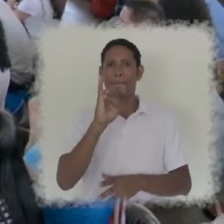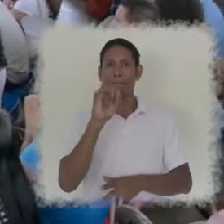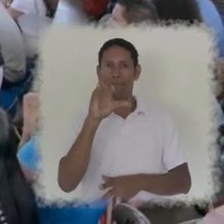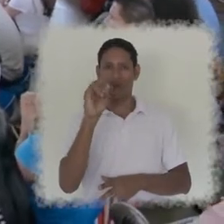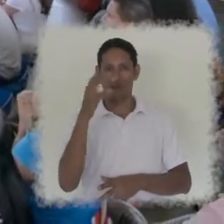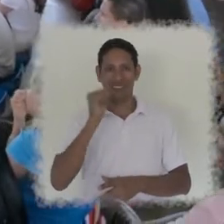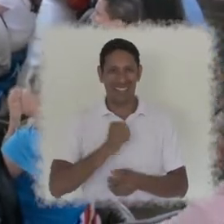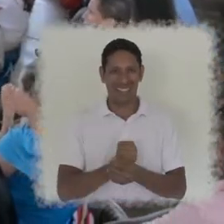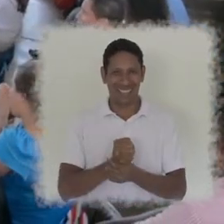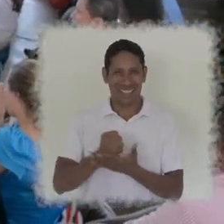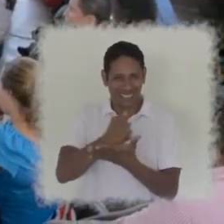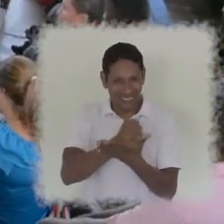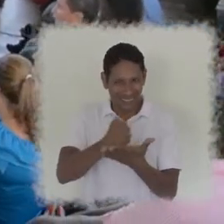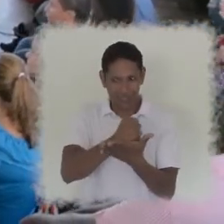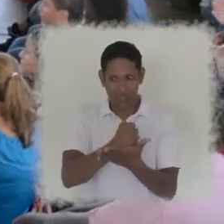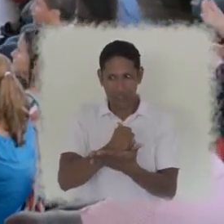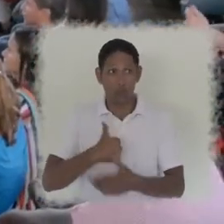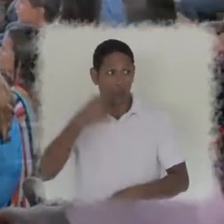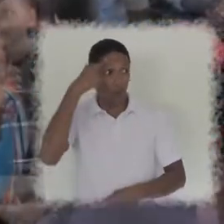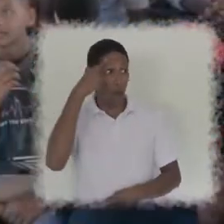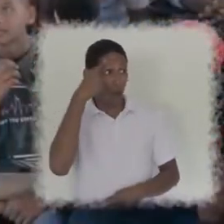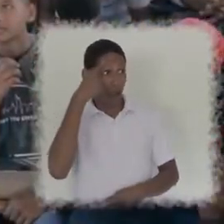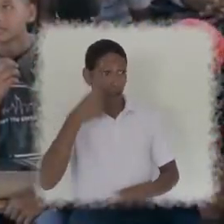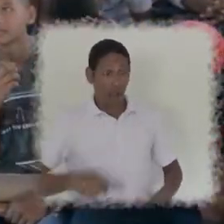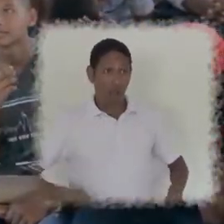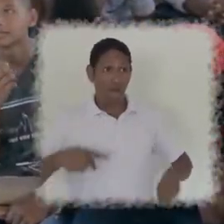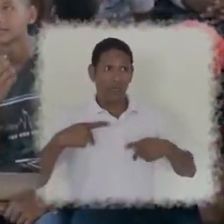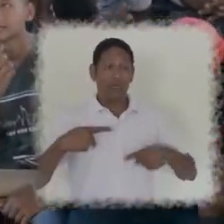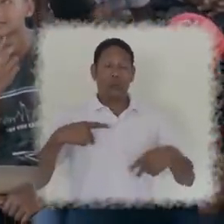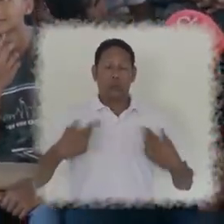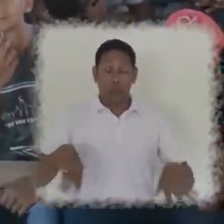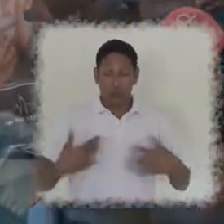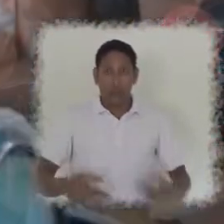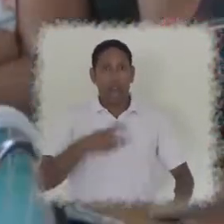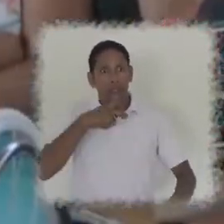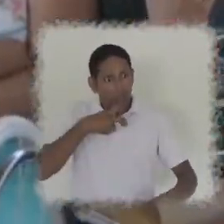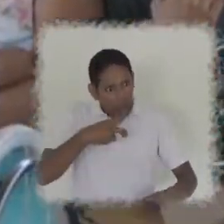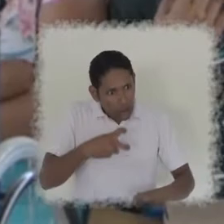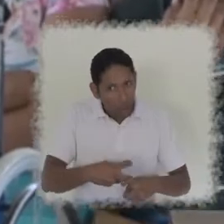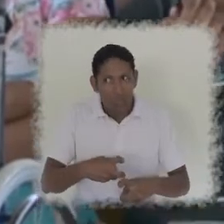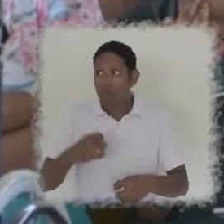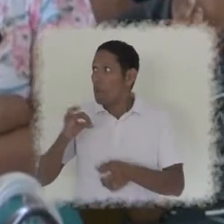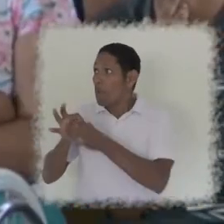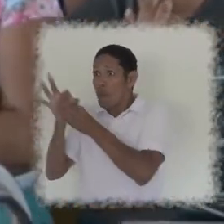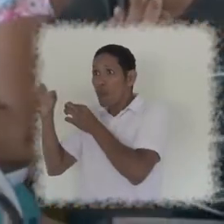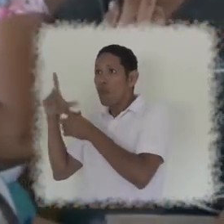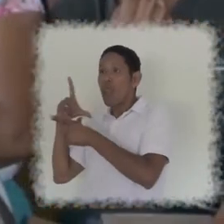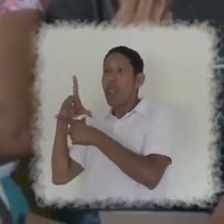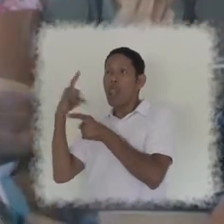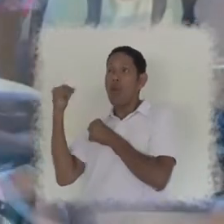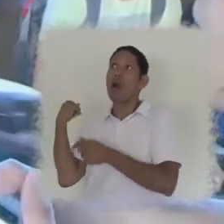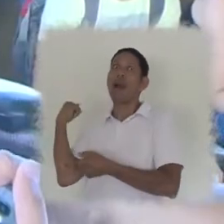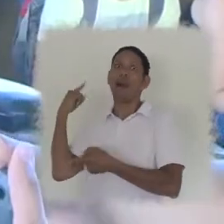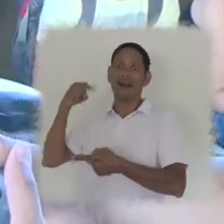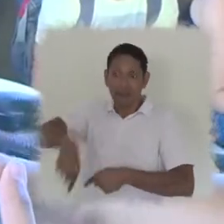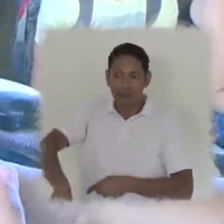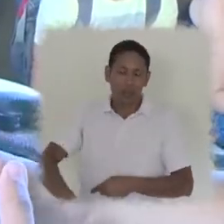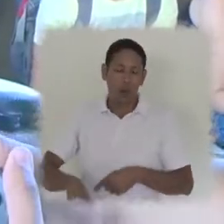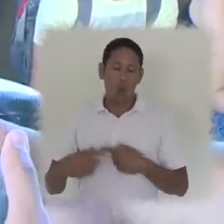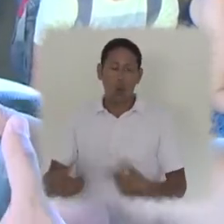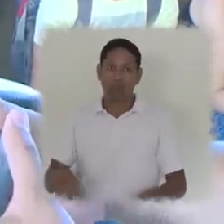programa de biología. Nada en esta vida es fácil, para mí nada es fácil. Todo esto es difícil desde venir de mi pueblo hasta